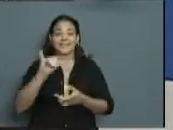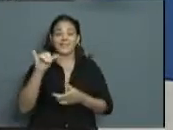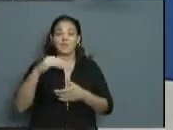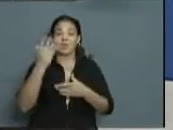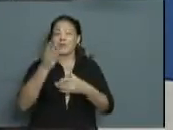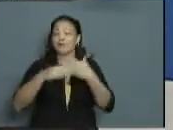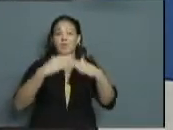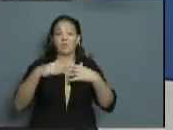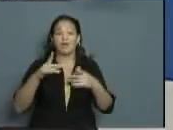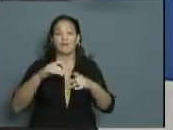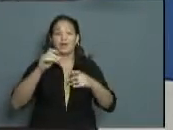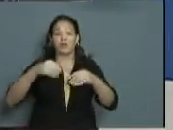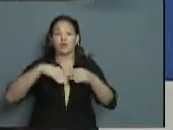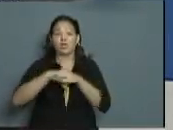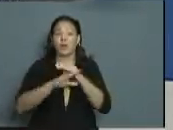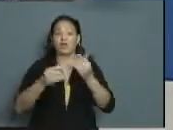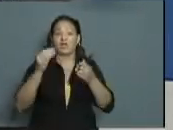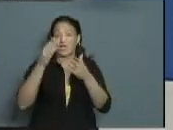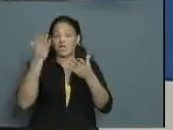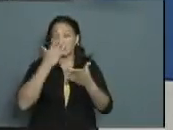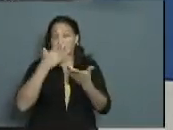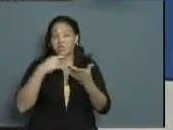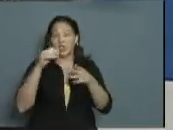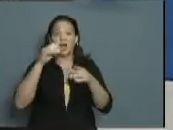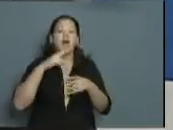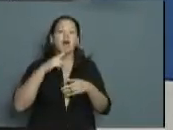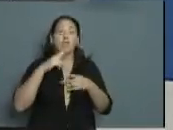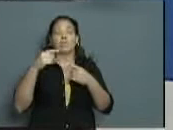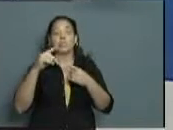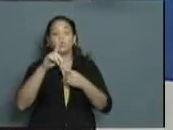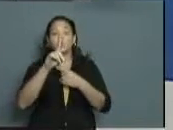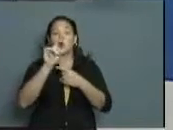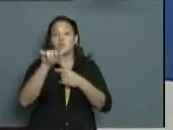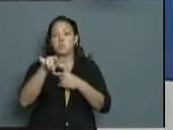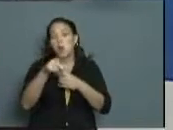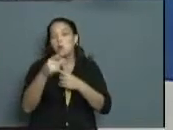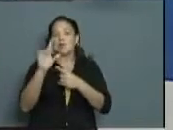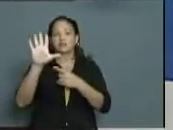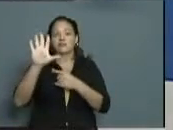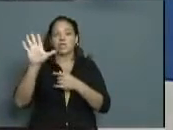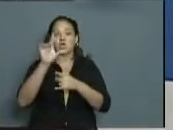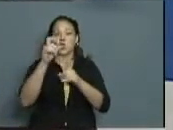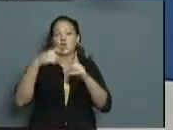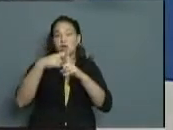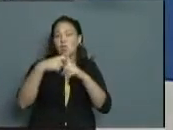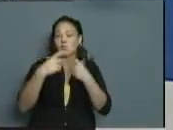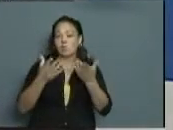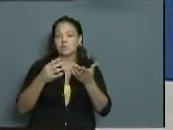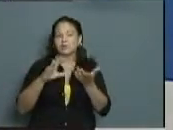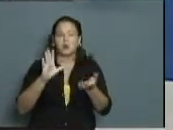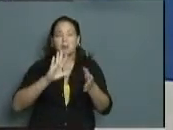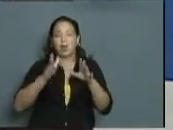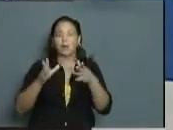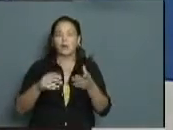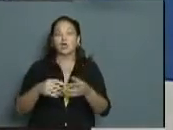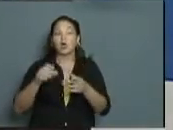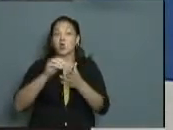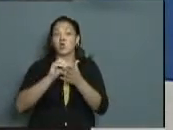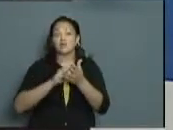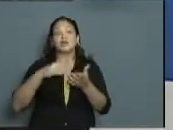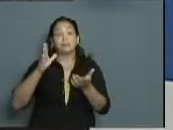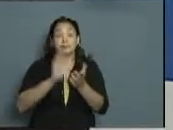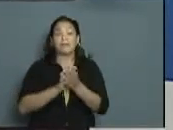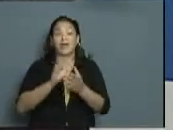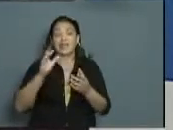ayer solo precipitó en un punto de la provincia, 1,5 en un pluviómetro de la localidad de Maceo,